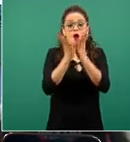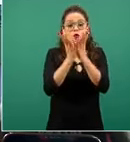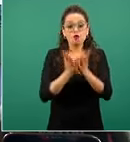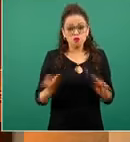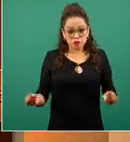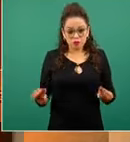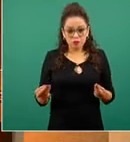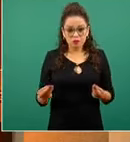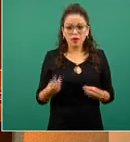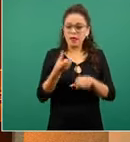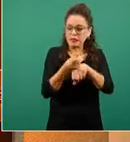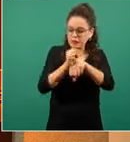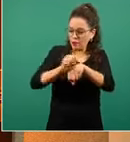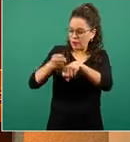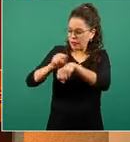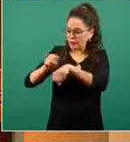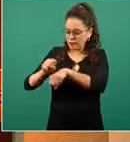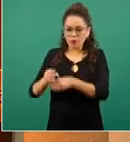epidemiológica,